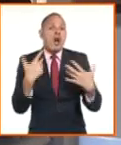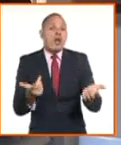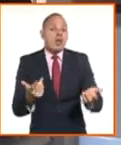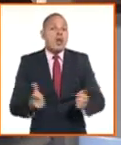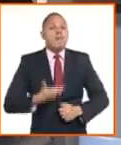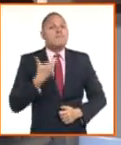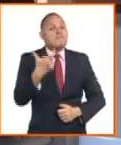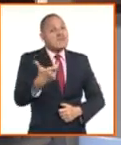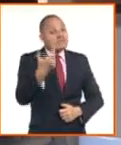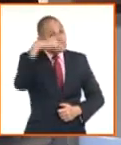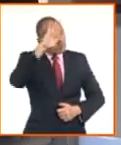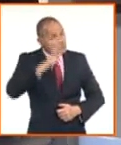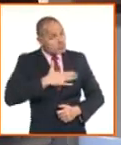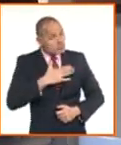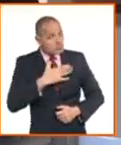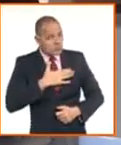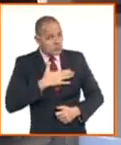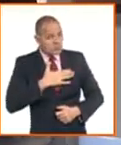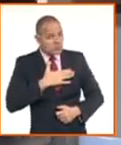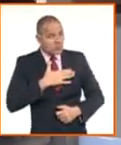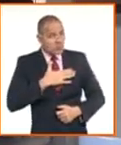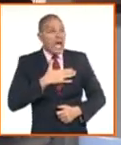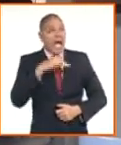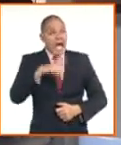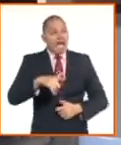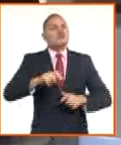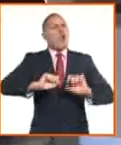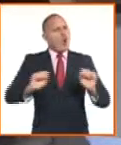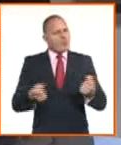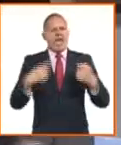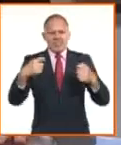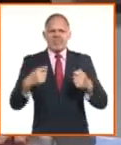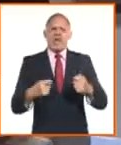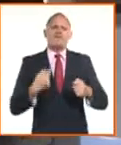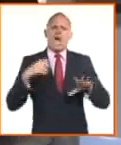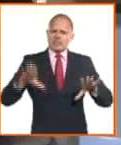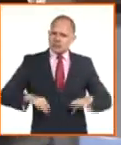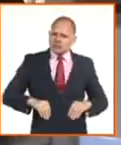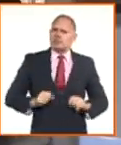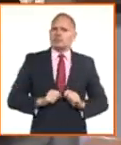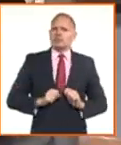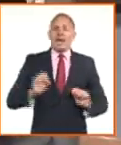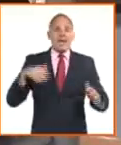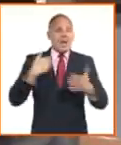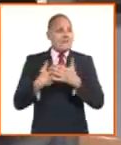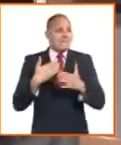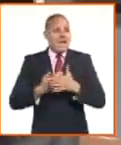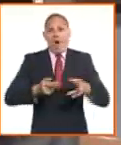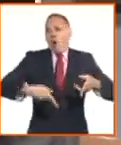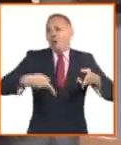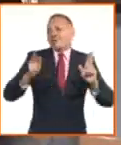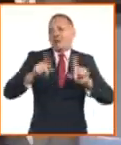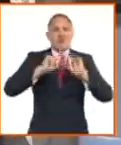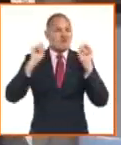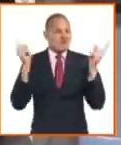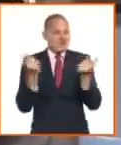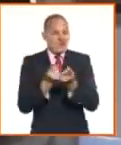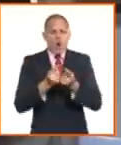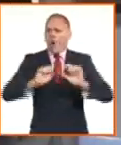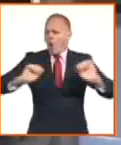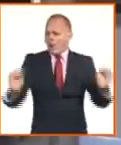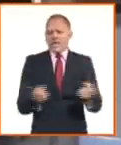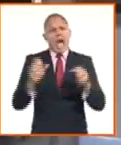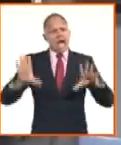valor. Y nosotros tenemos que unirnos para darle valor a la moneda nacional. Actores económicos estatales, actores económicos no estatales, los